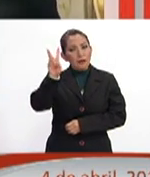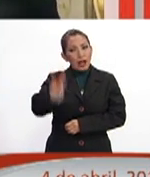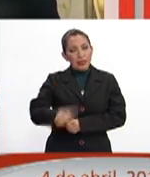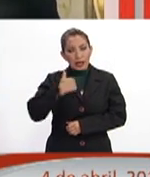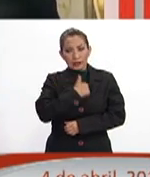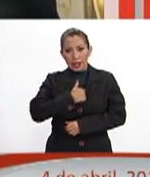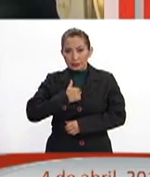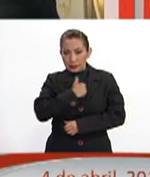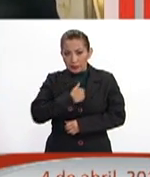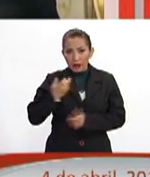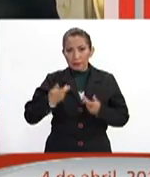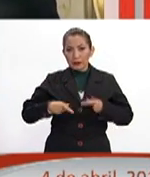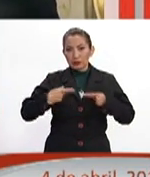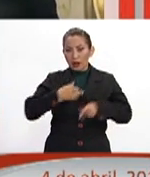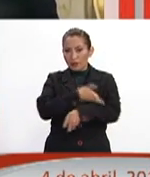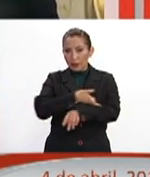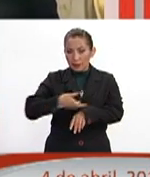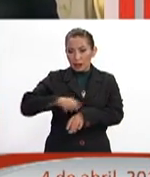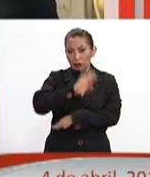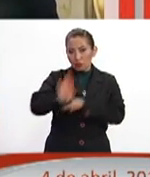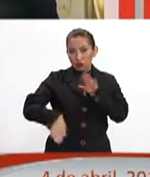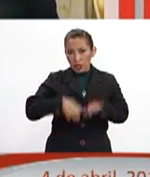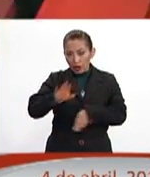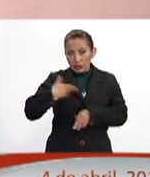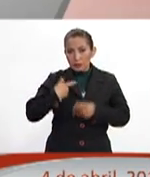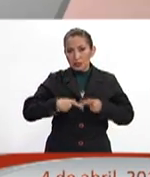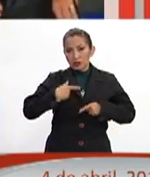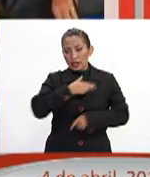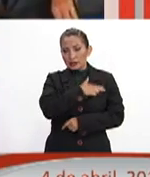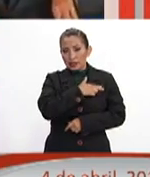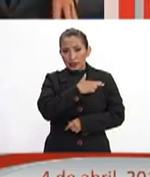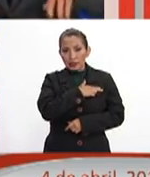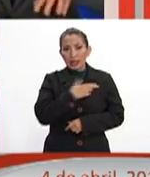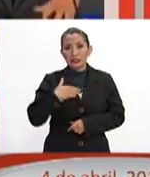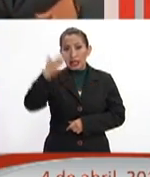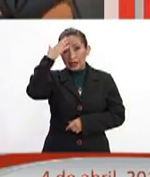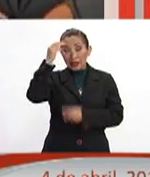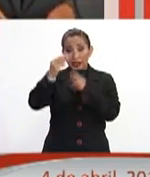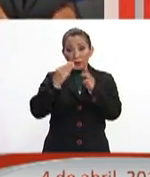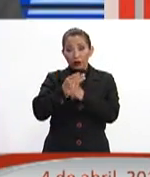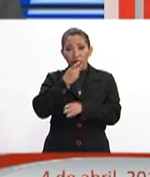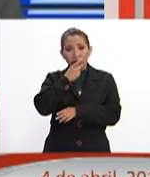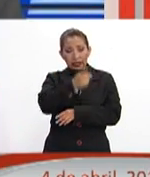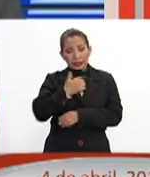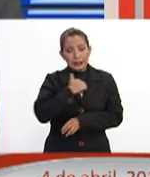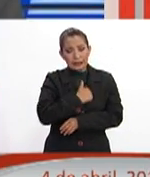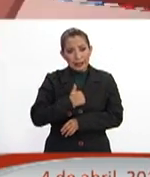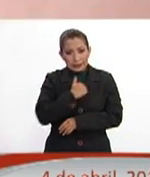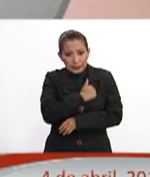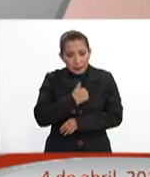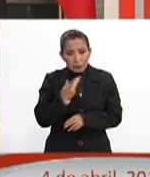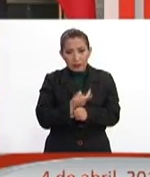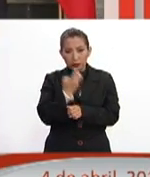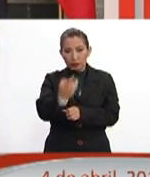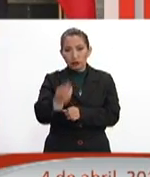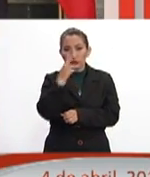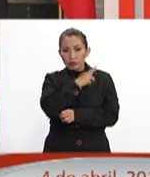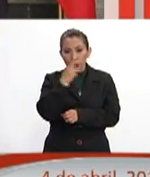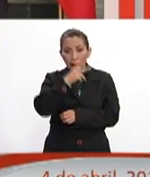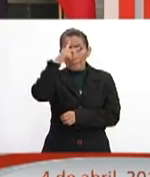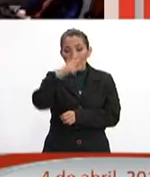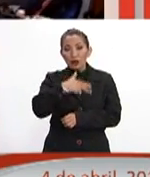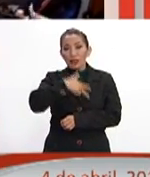sinceras condolencias a las familias de los fallecidos y heridos. Líderes del mundo expresan sus condolencias.